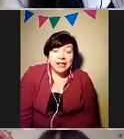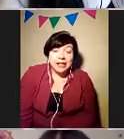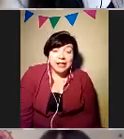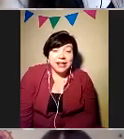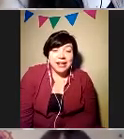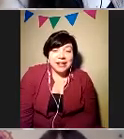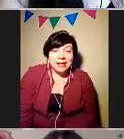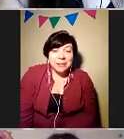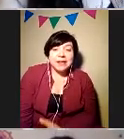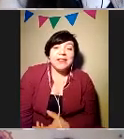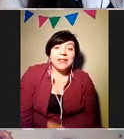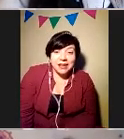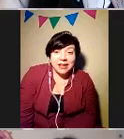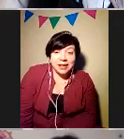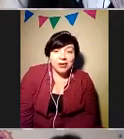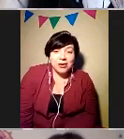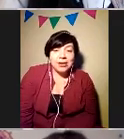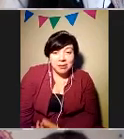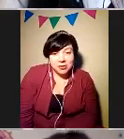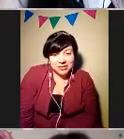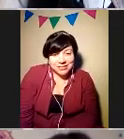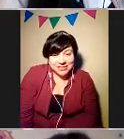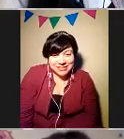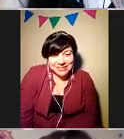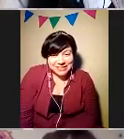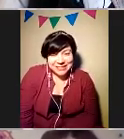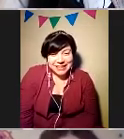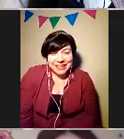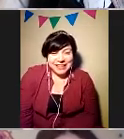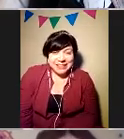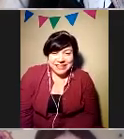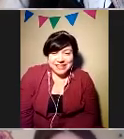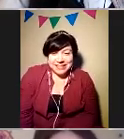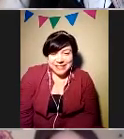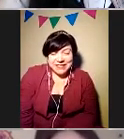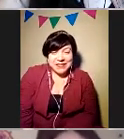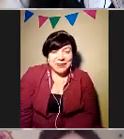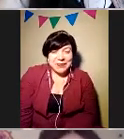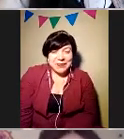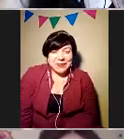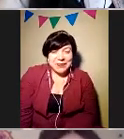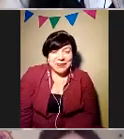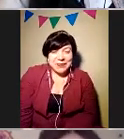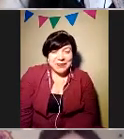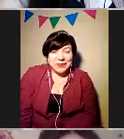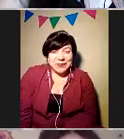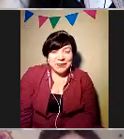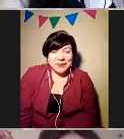Telas que hoy en día están más intervenidas con químicos. Claro. Igual hay una marca chilena que se